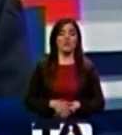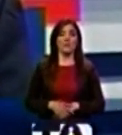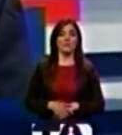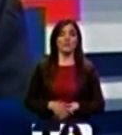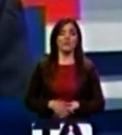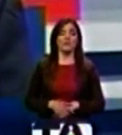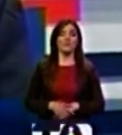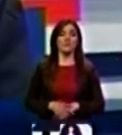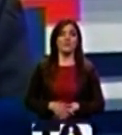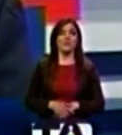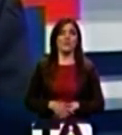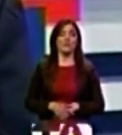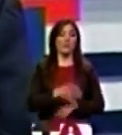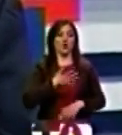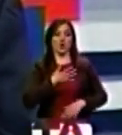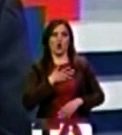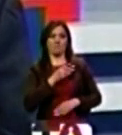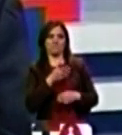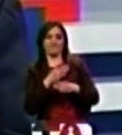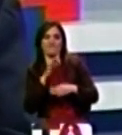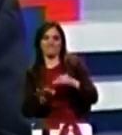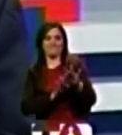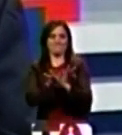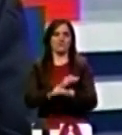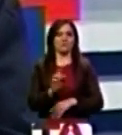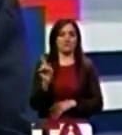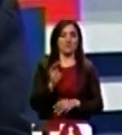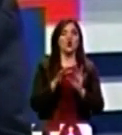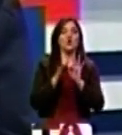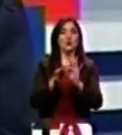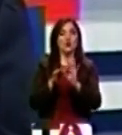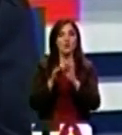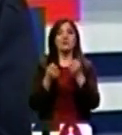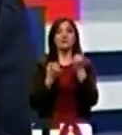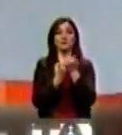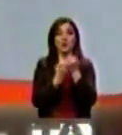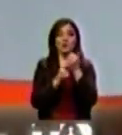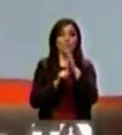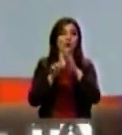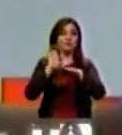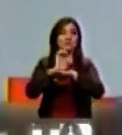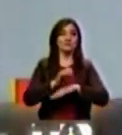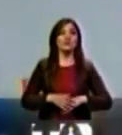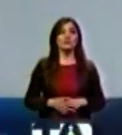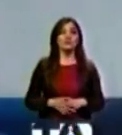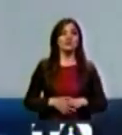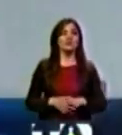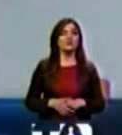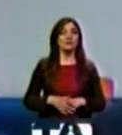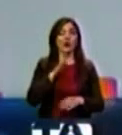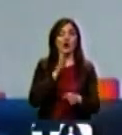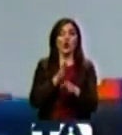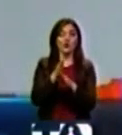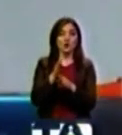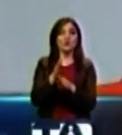aquel que no le vaya a sacuchar el piso. Debe ser quien pueda colaborar con esa visión que el Ecuador requiere. La lealtad se privilegió sobre